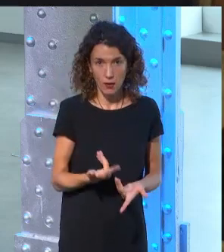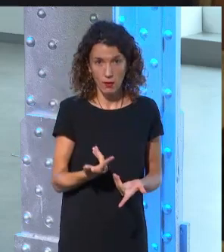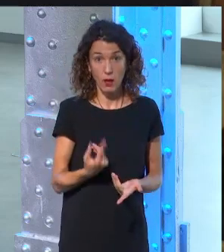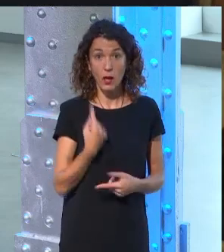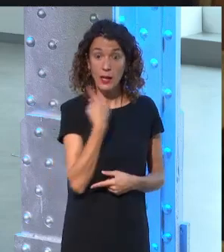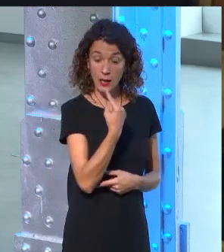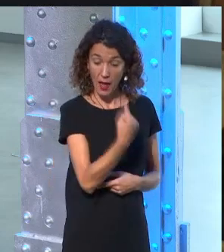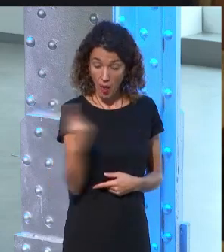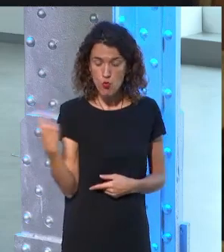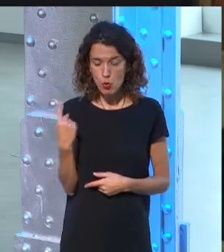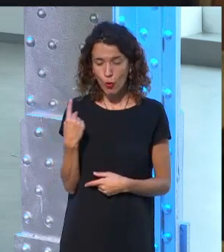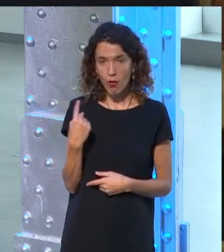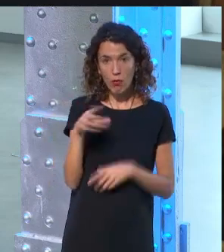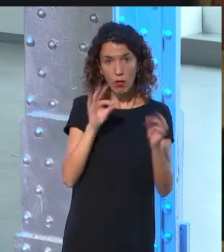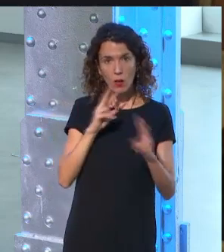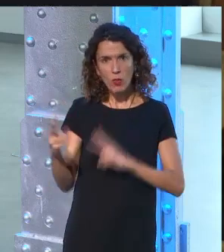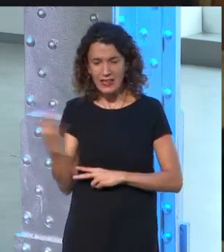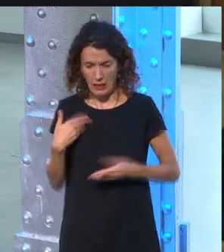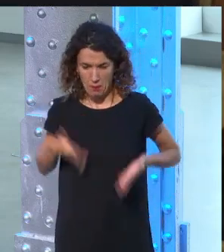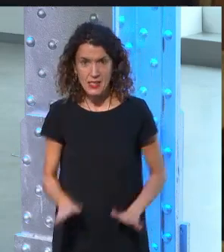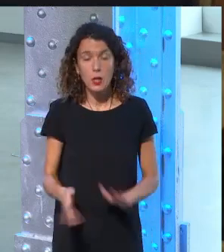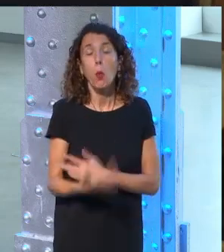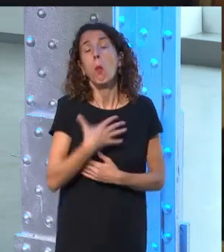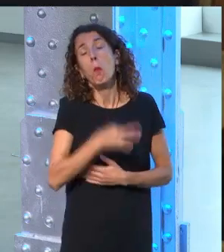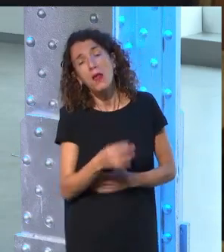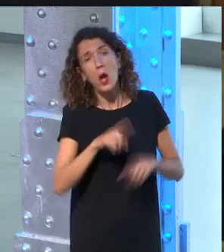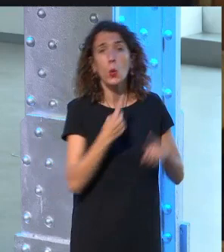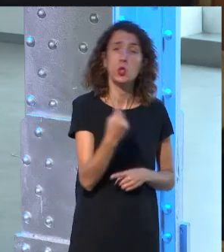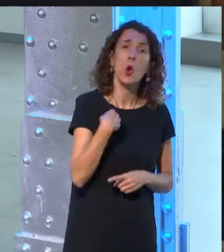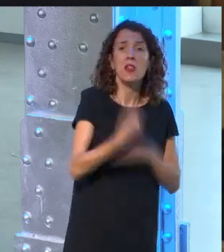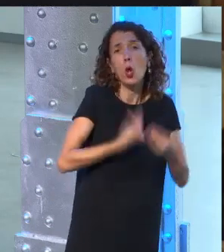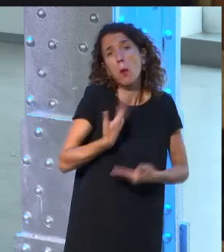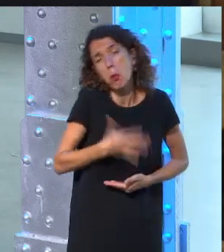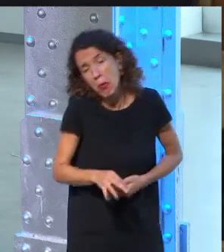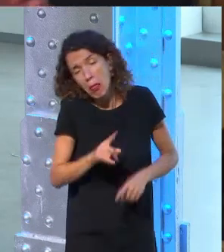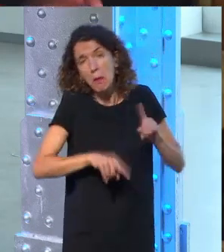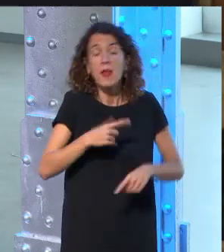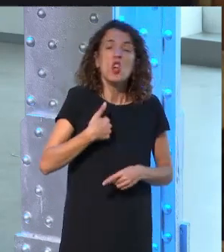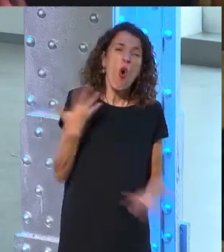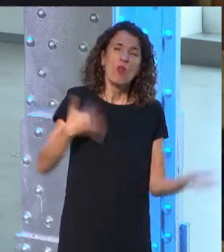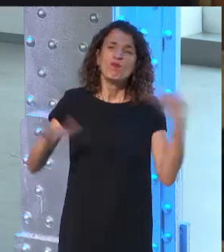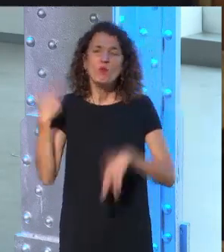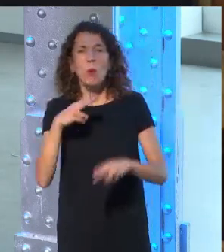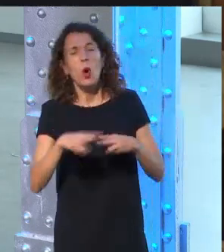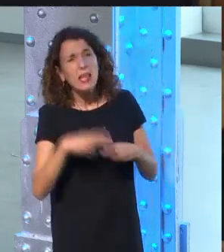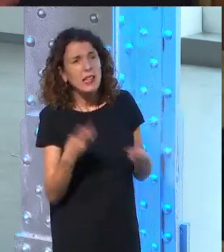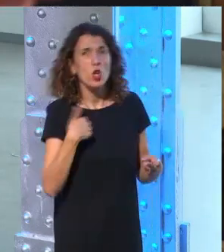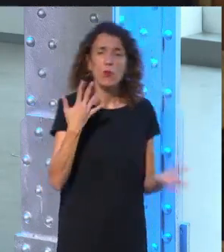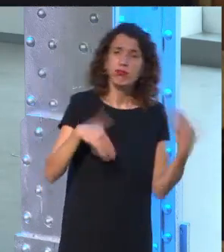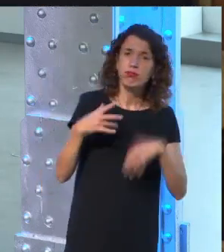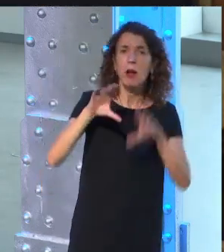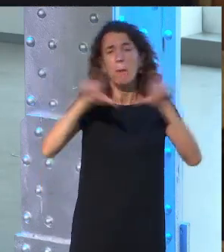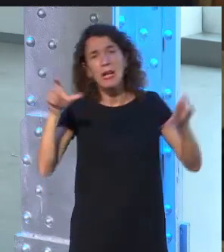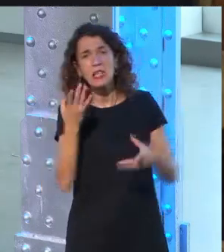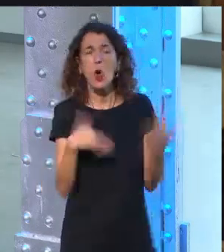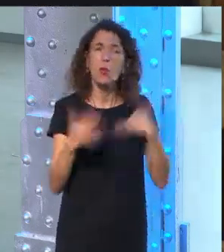tendrá que decidir qué le va a responder. Habrá quien diga, pues hice lo que pude. Y habrá quien se escude, no, es que los políticos, no, es que las